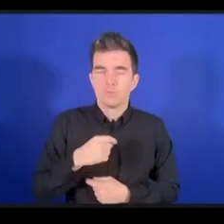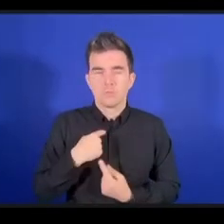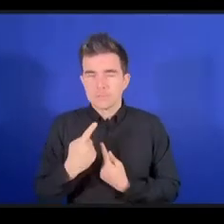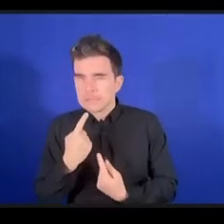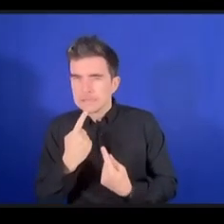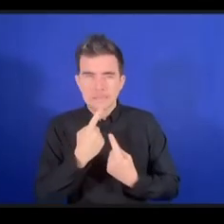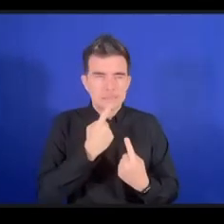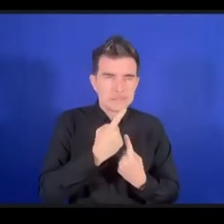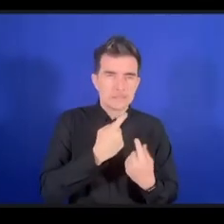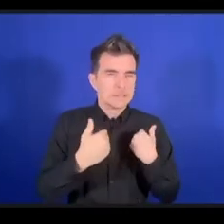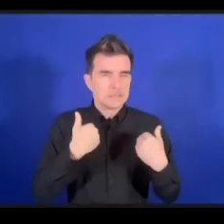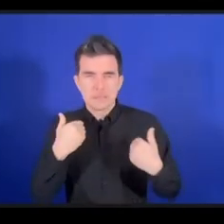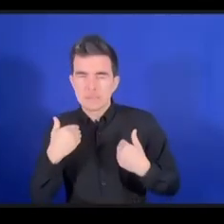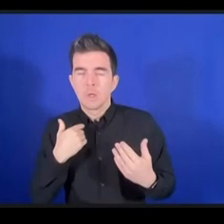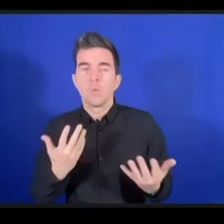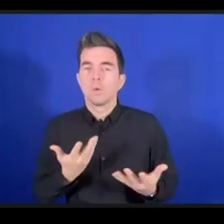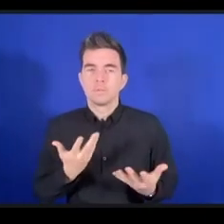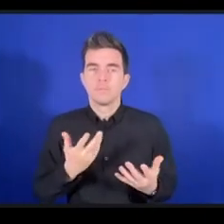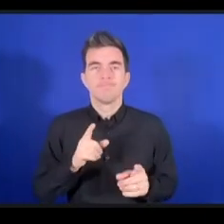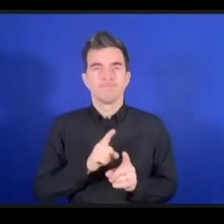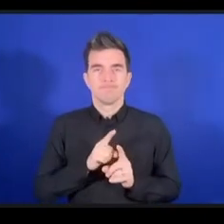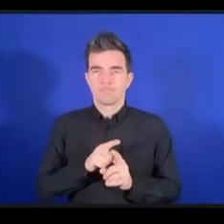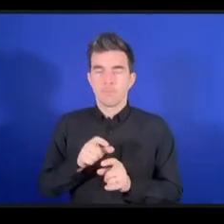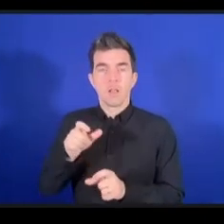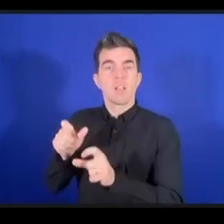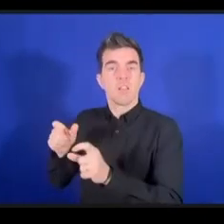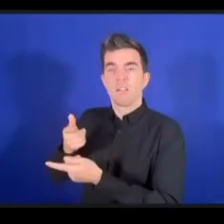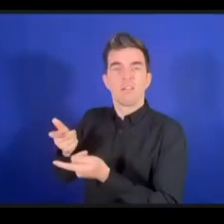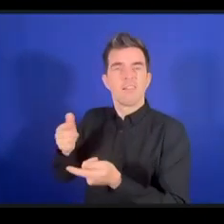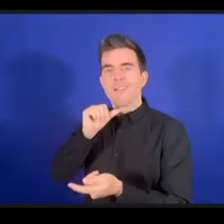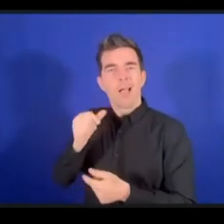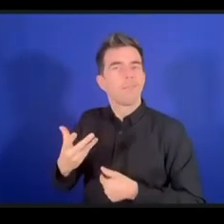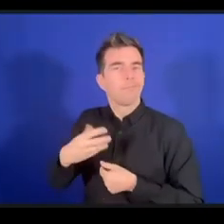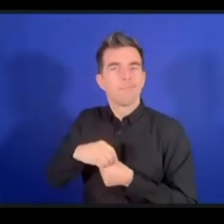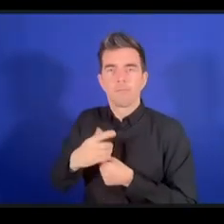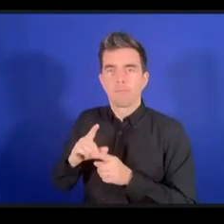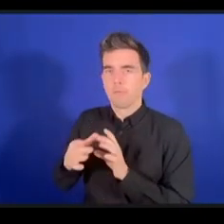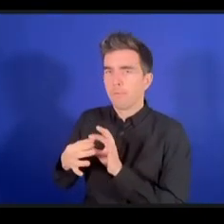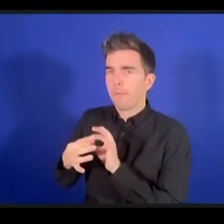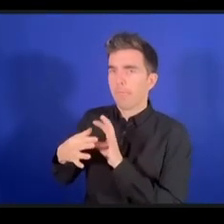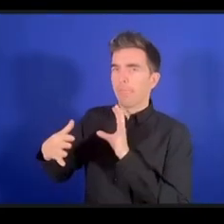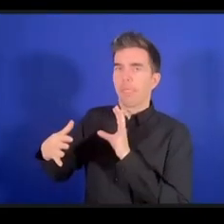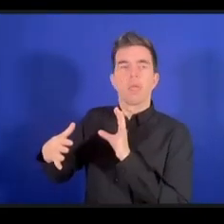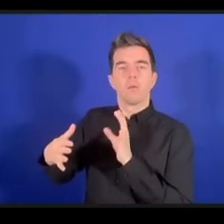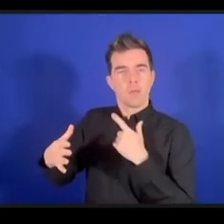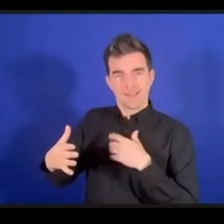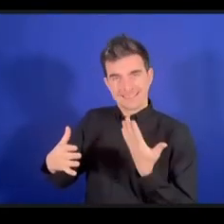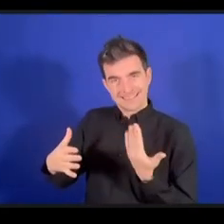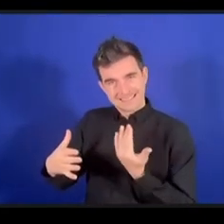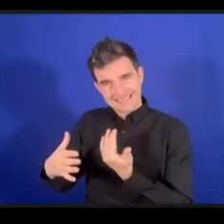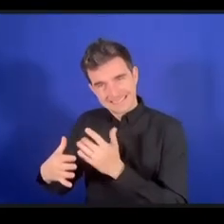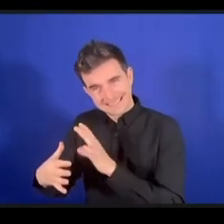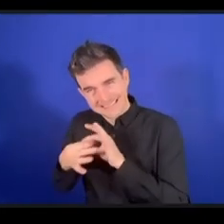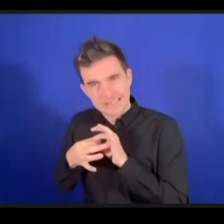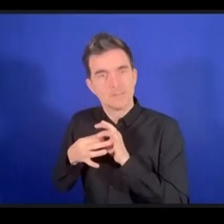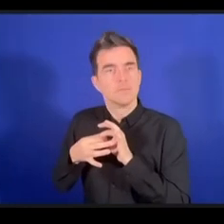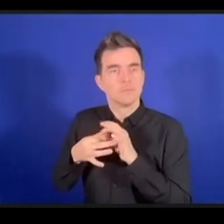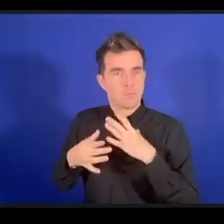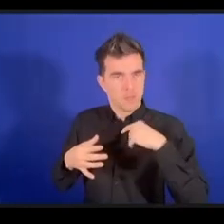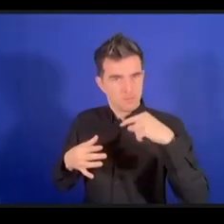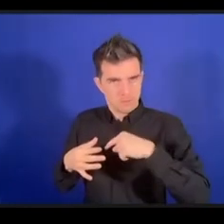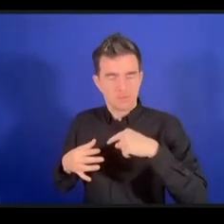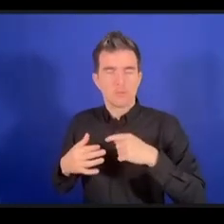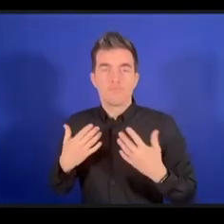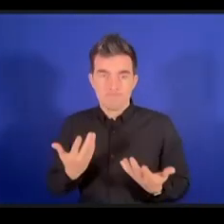desconectados y cuando hablamos de aquellos que no están conectados o desconectados Normalmente se trata del debate sobre